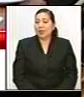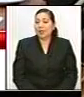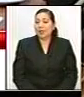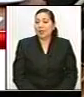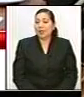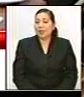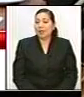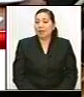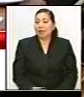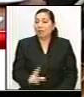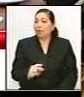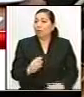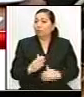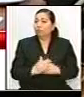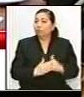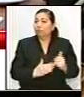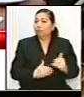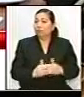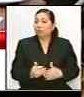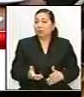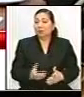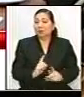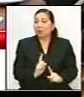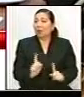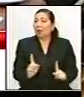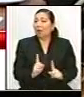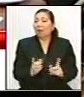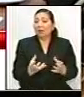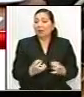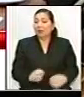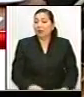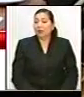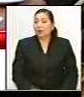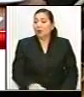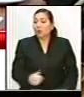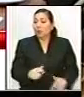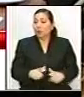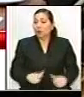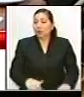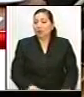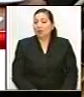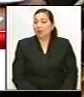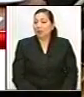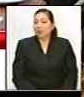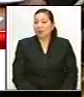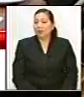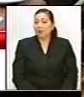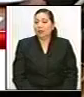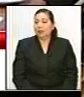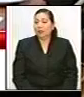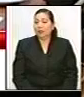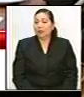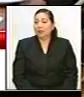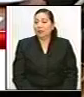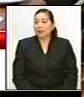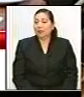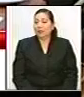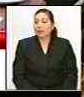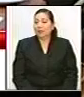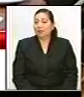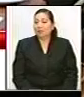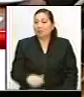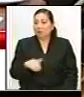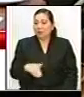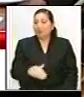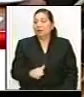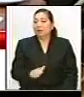Porque el señor no quería construir la casa de adulto mayor allí. Quería hacerla en otro sitio, un sitio inaccesible para mi adulto mayor. Tiene una